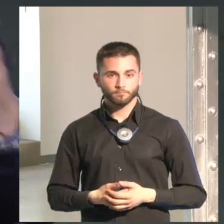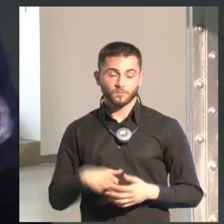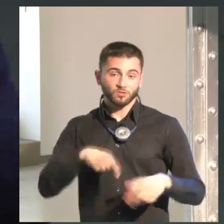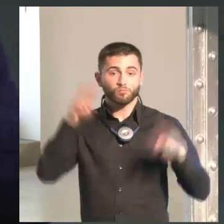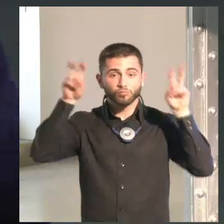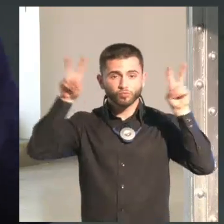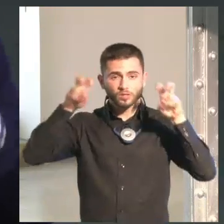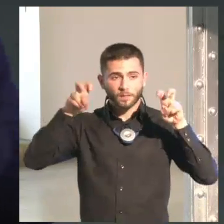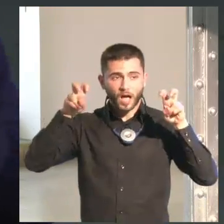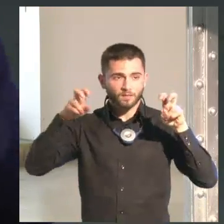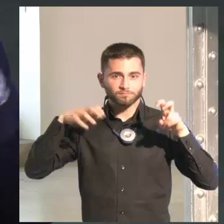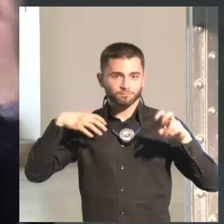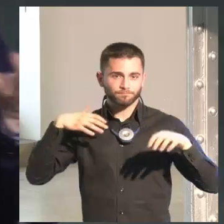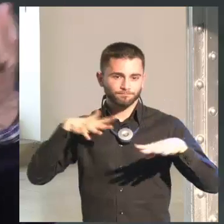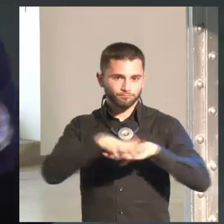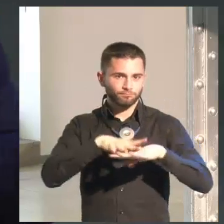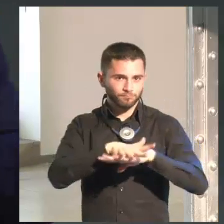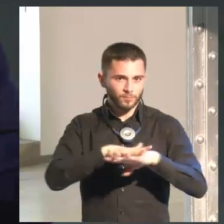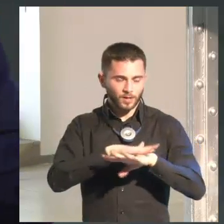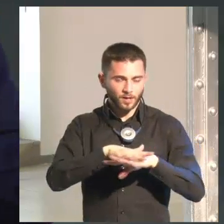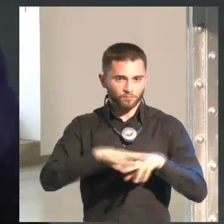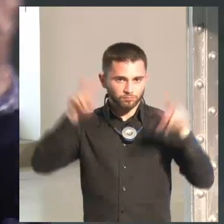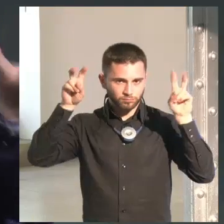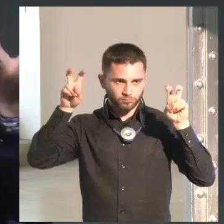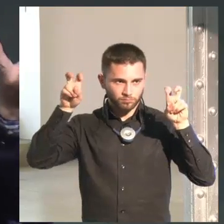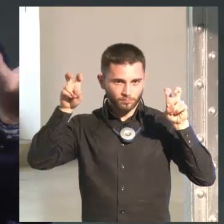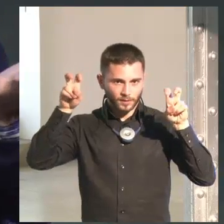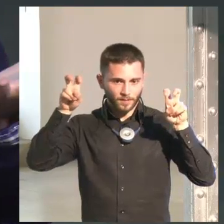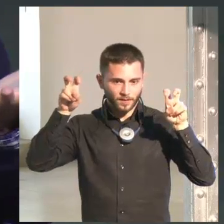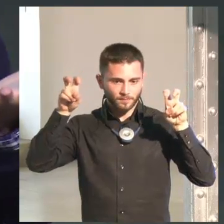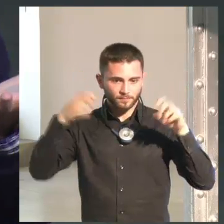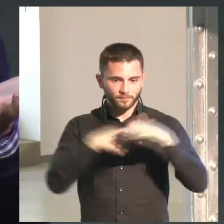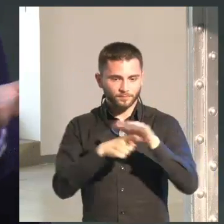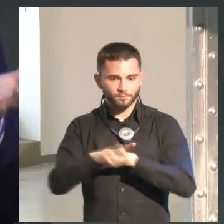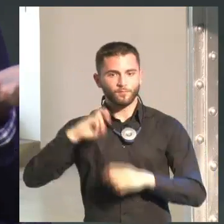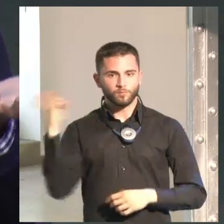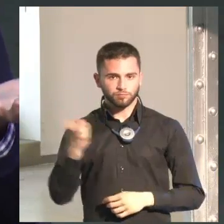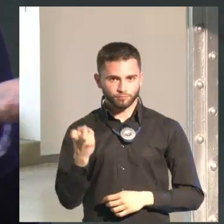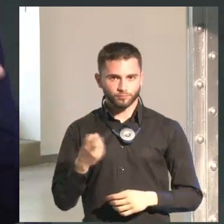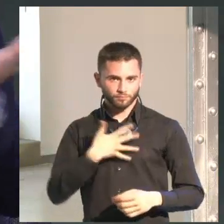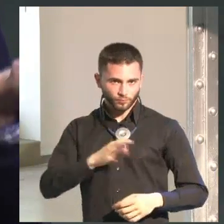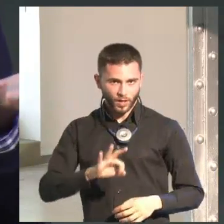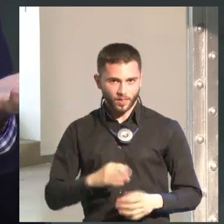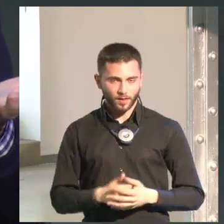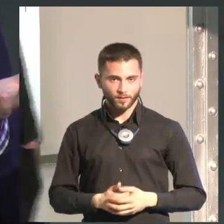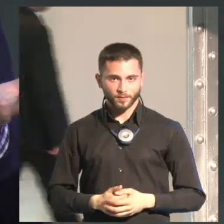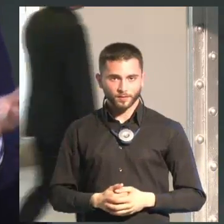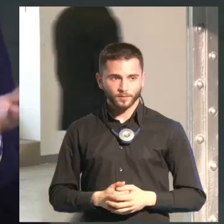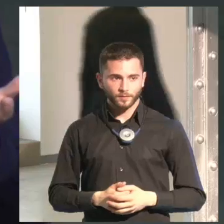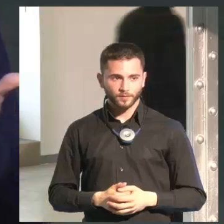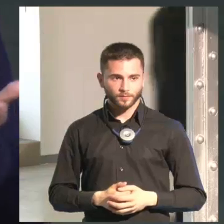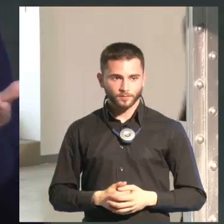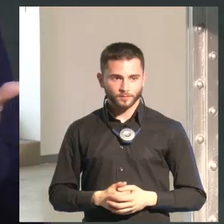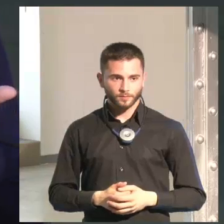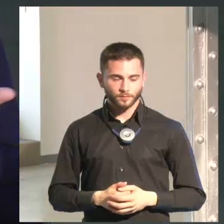redes pues sean interoperables, interconectables, porque eso abre la posibilidad, es decir, el momento que tú, pero digamos, el incumbente no le gusta